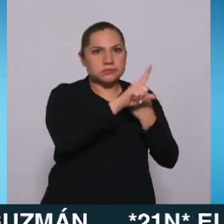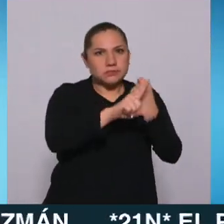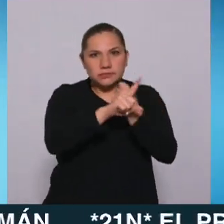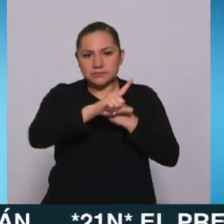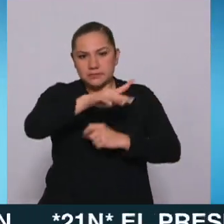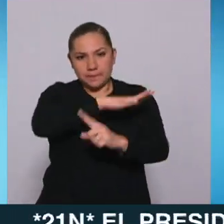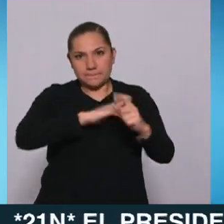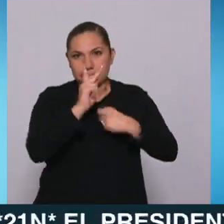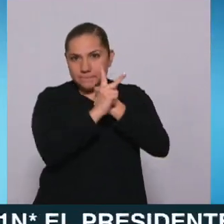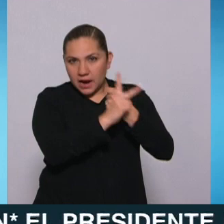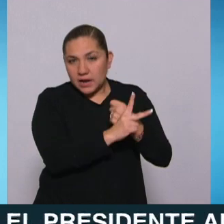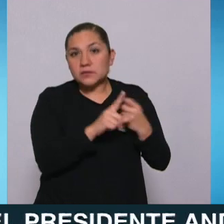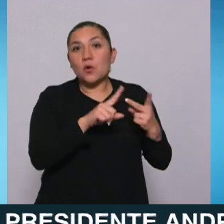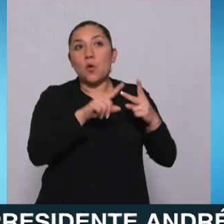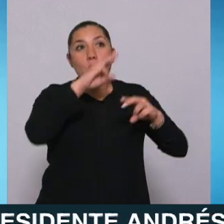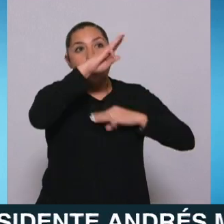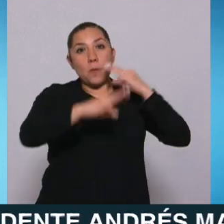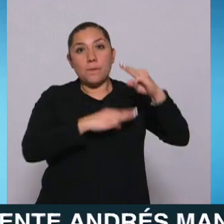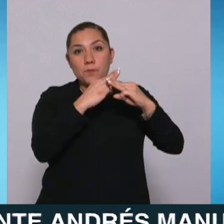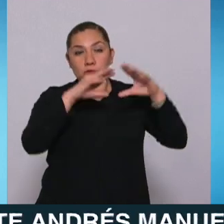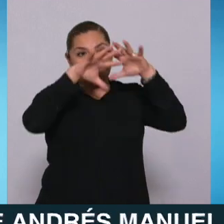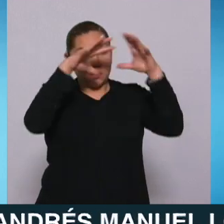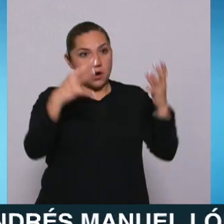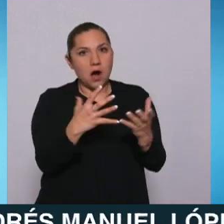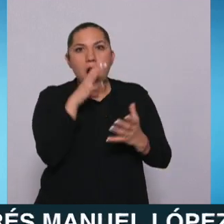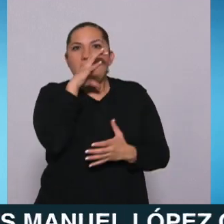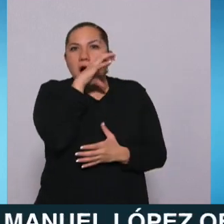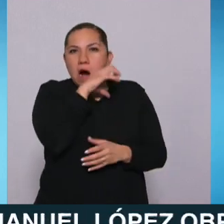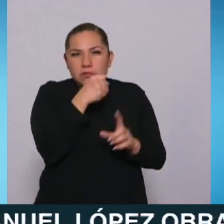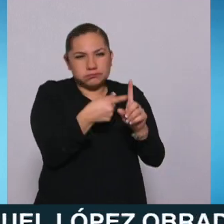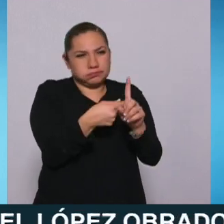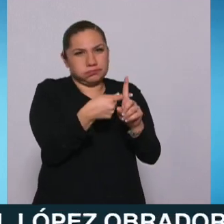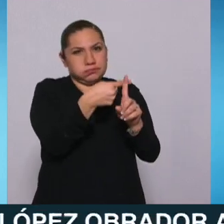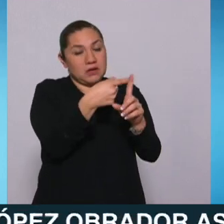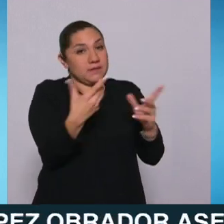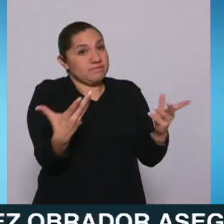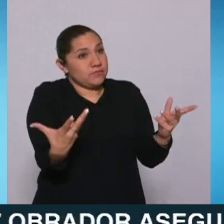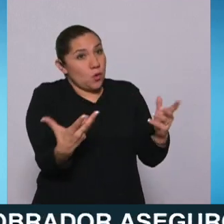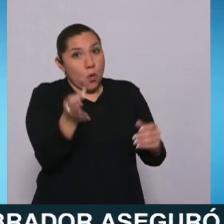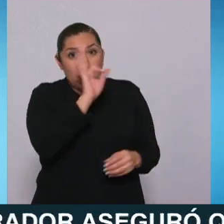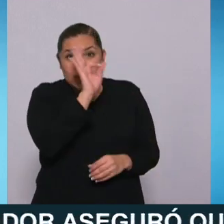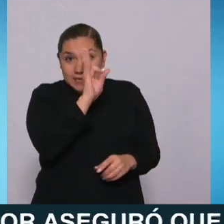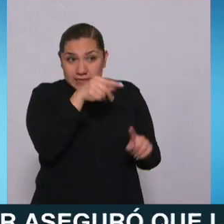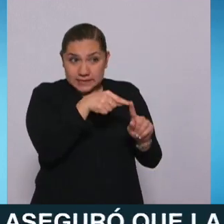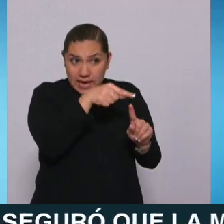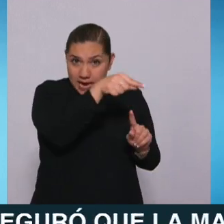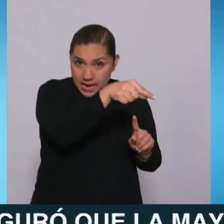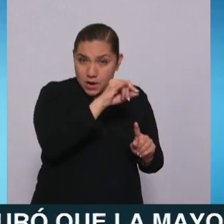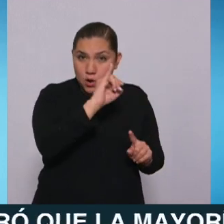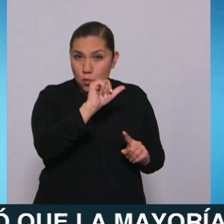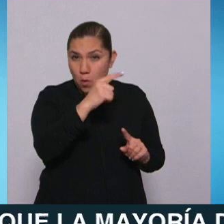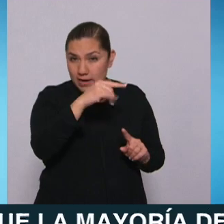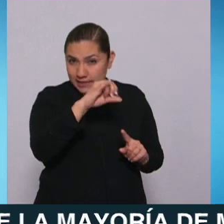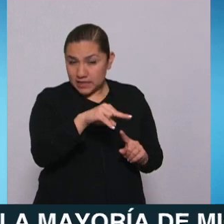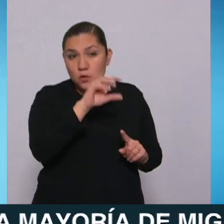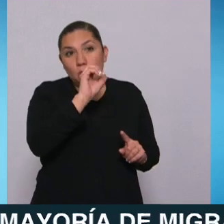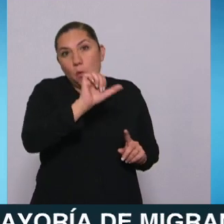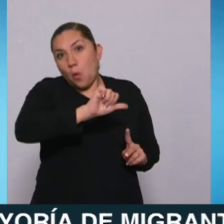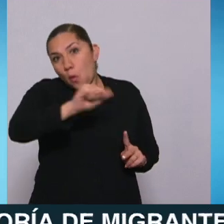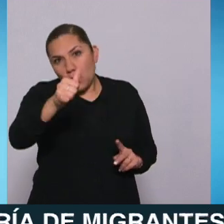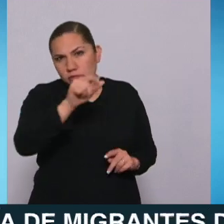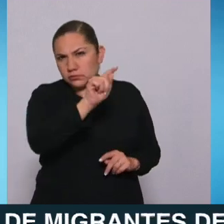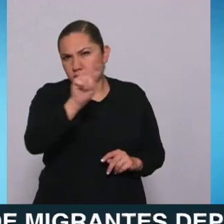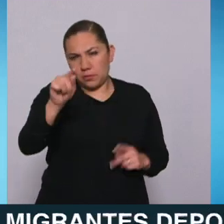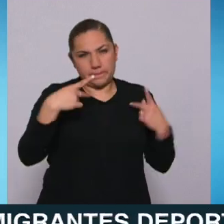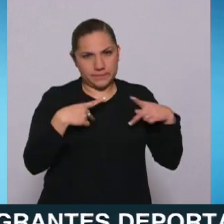si no es él, alguien por seguro va a mencionar alguna de las controversias que están alrededor de los premios Oscar para